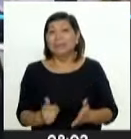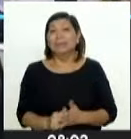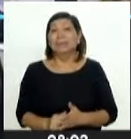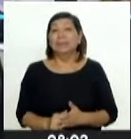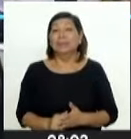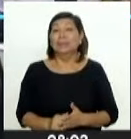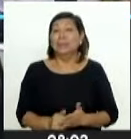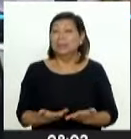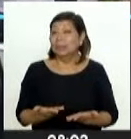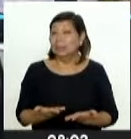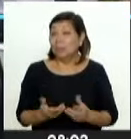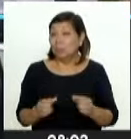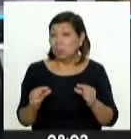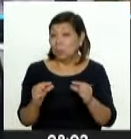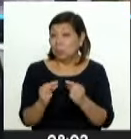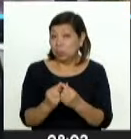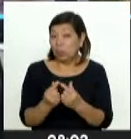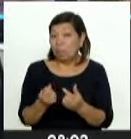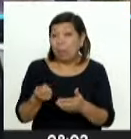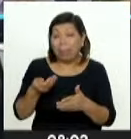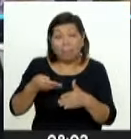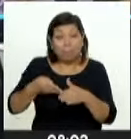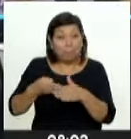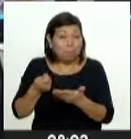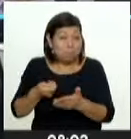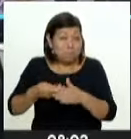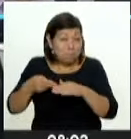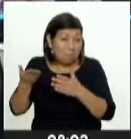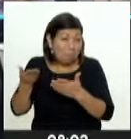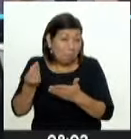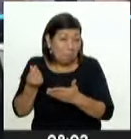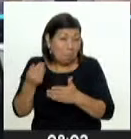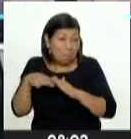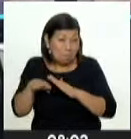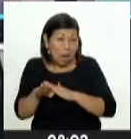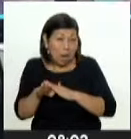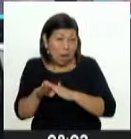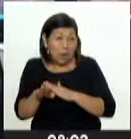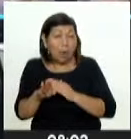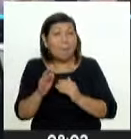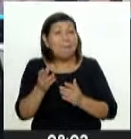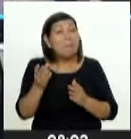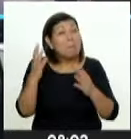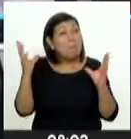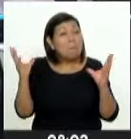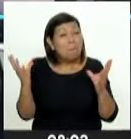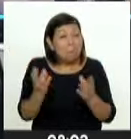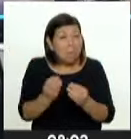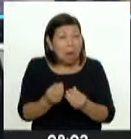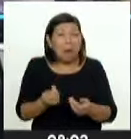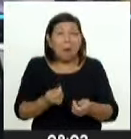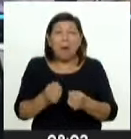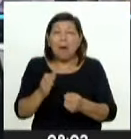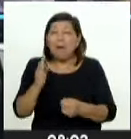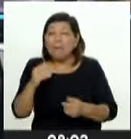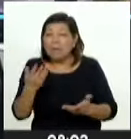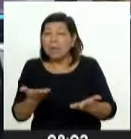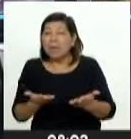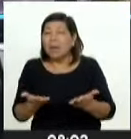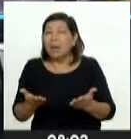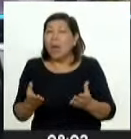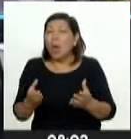¿no? En los segmentos de menores ingresos y las instituciones más pequeñas, la microfinanciera, las cajas,